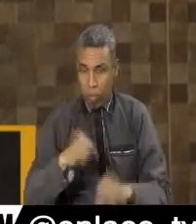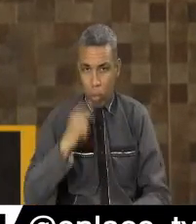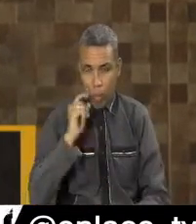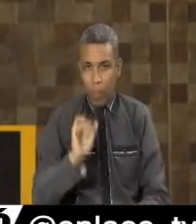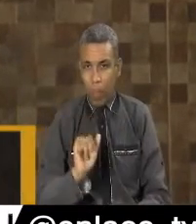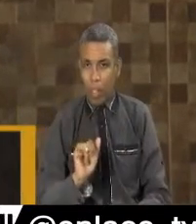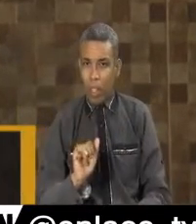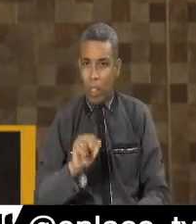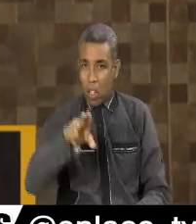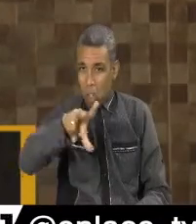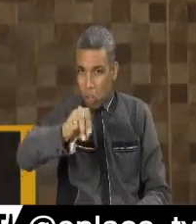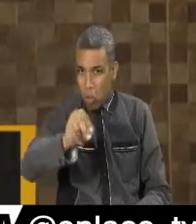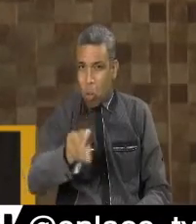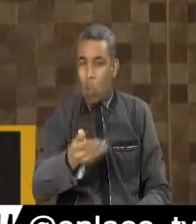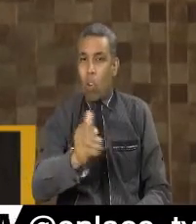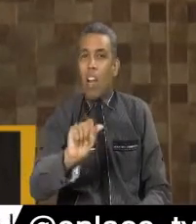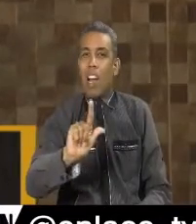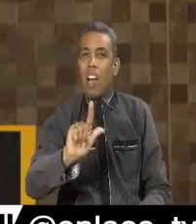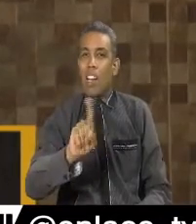no al suicidio